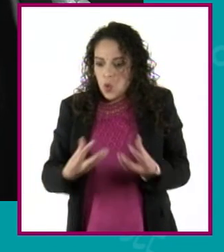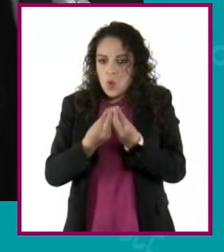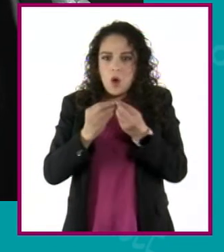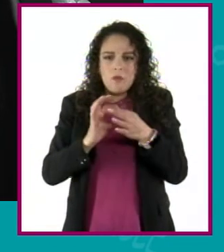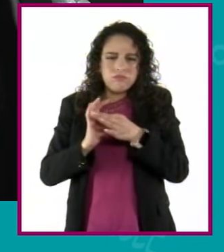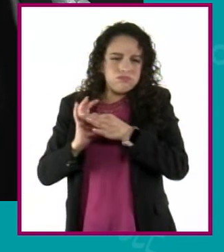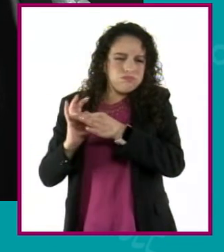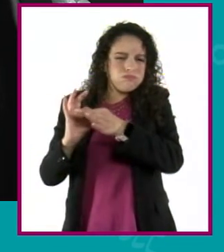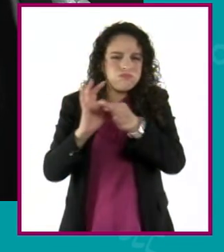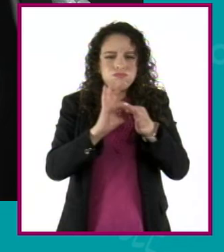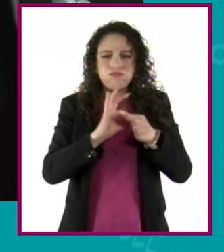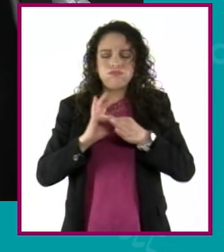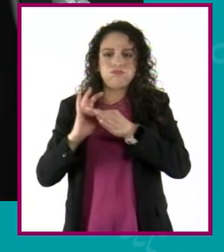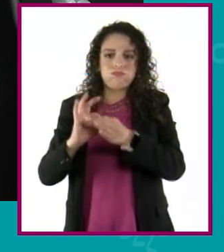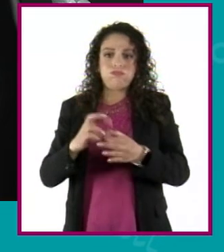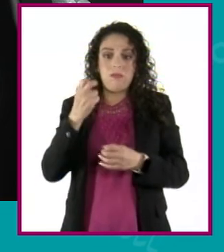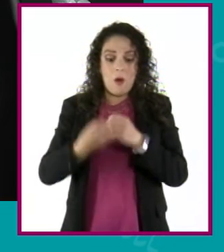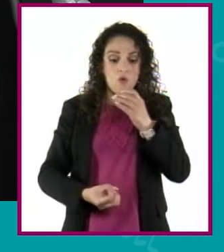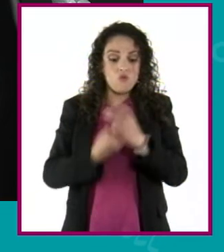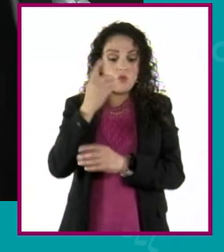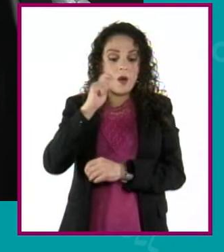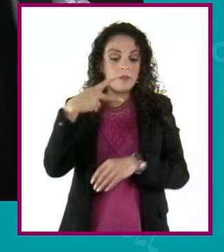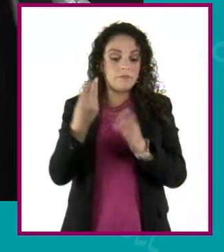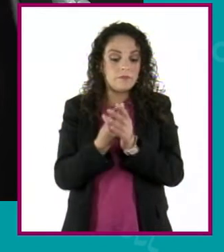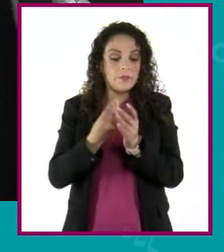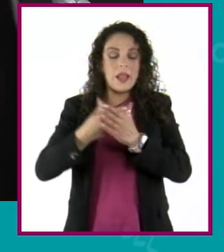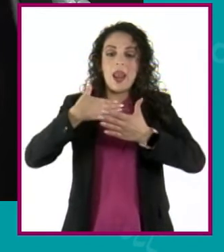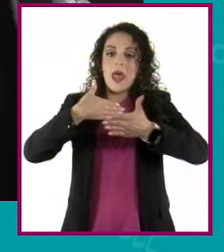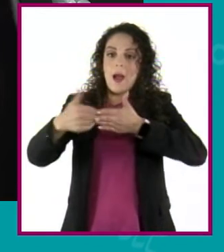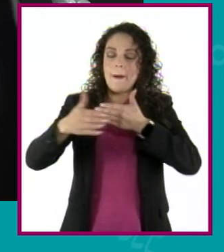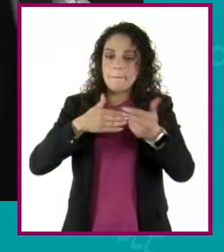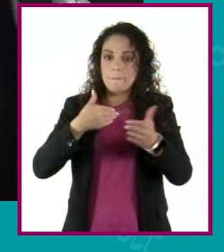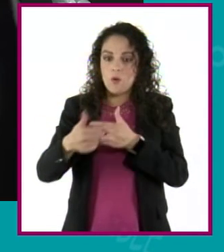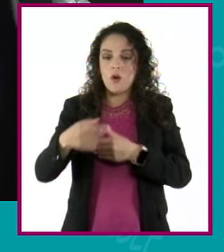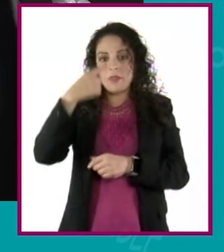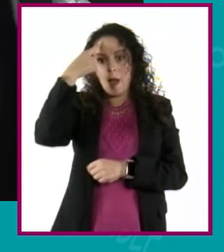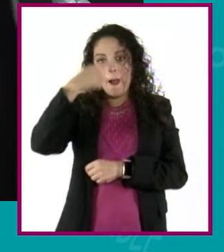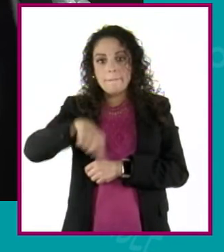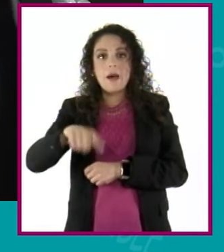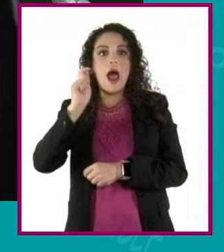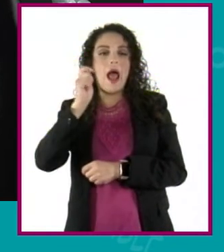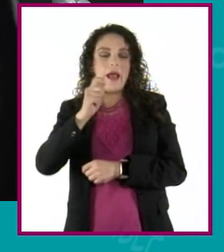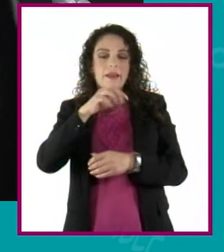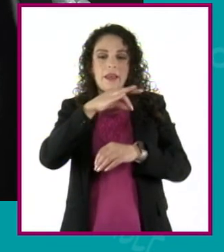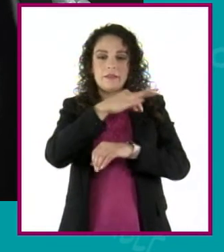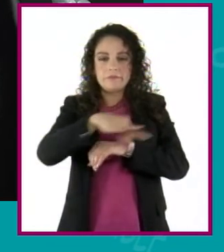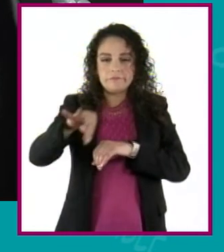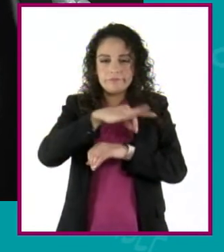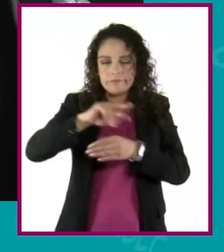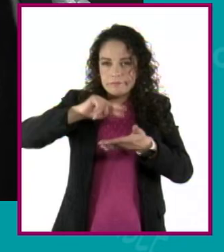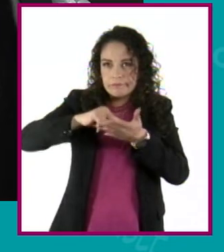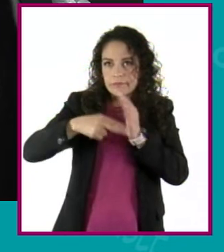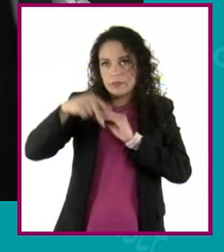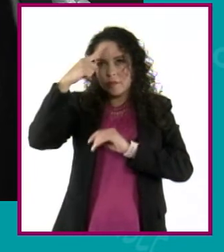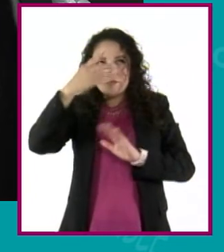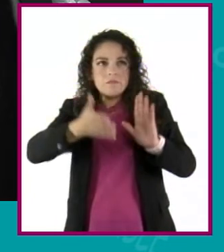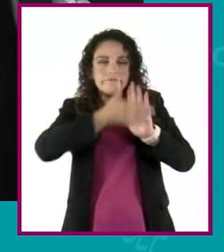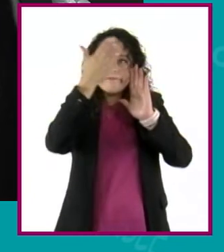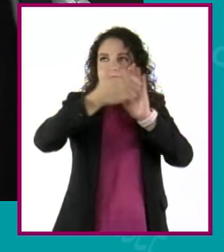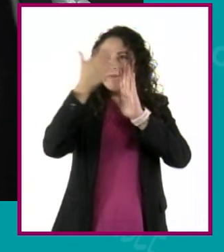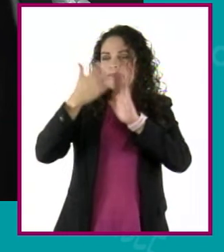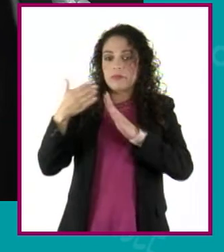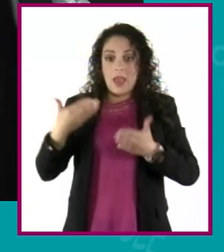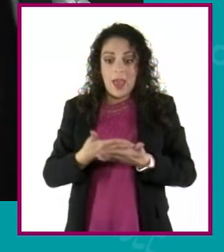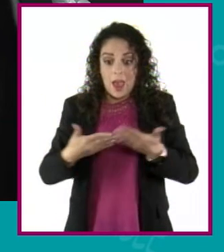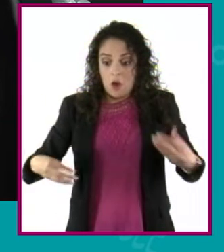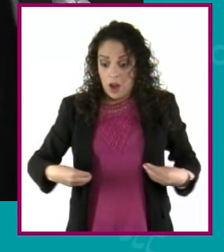nuevos elementos para la moda, nuevos elementos para la arquitectura, nuevos elementos para el mundo de hoy,